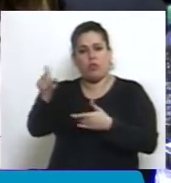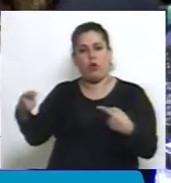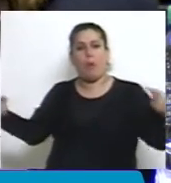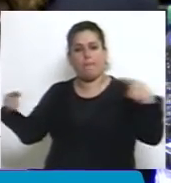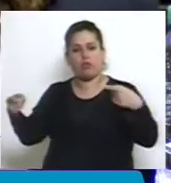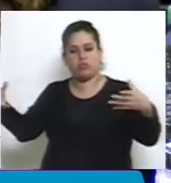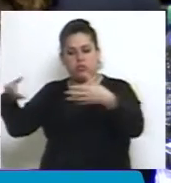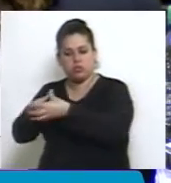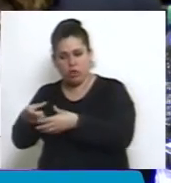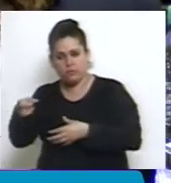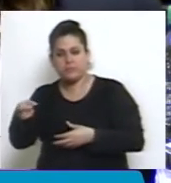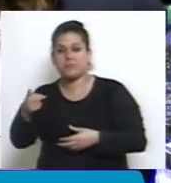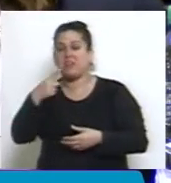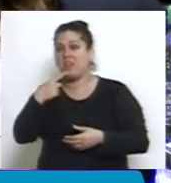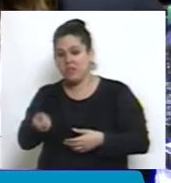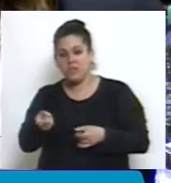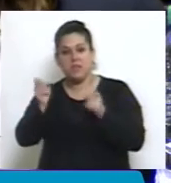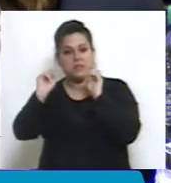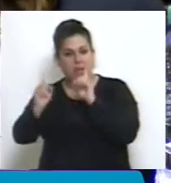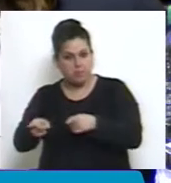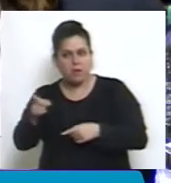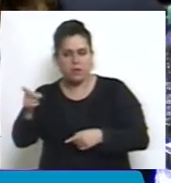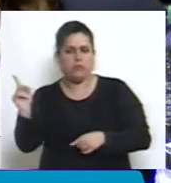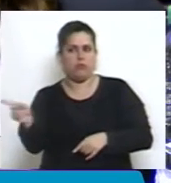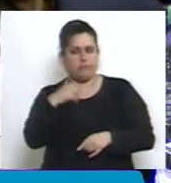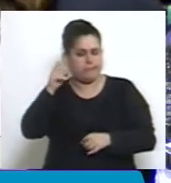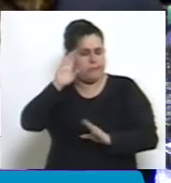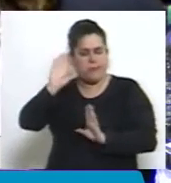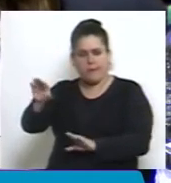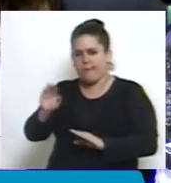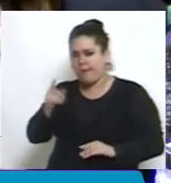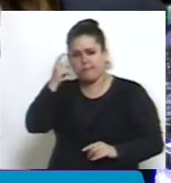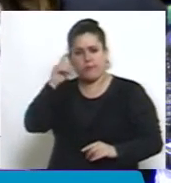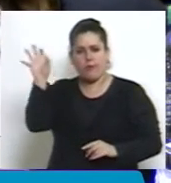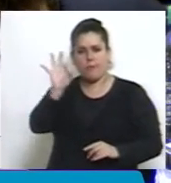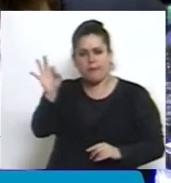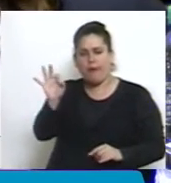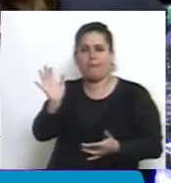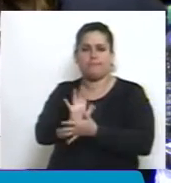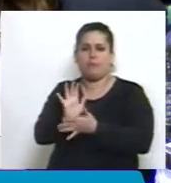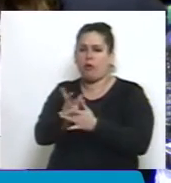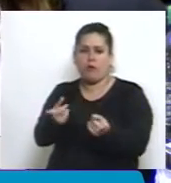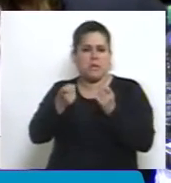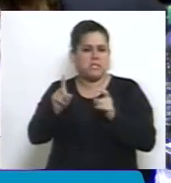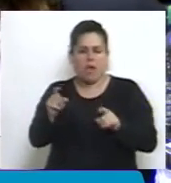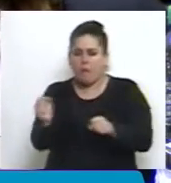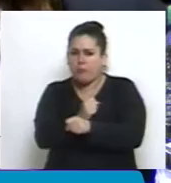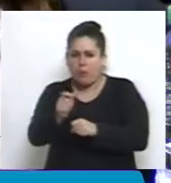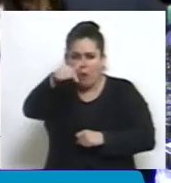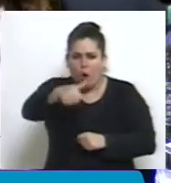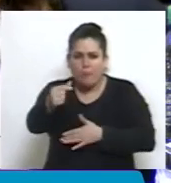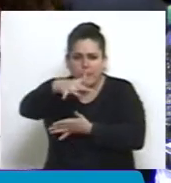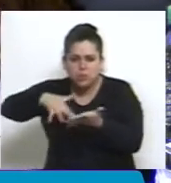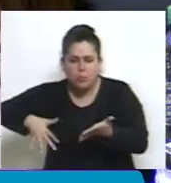oposición, donde también nosotros creemos que no había necesidad de aprobar este presupuesto